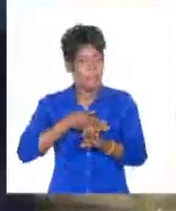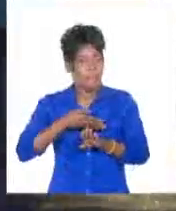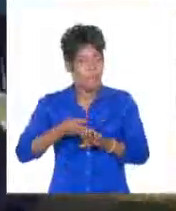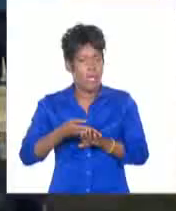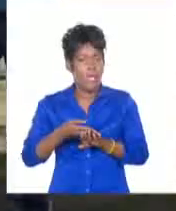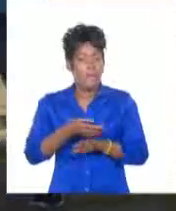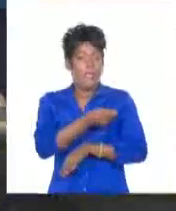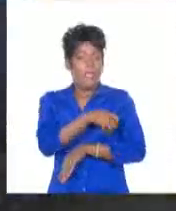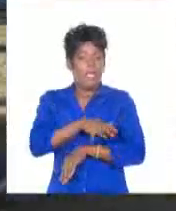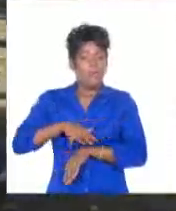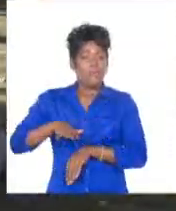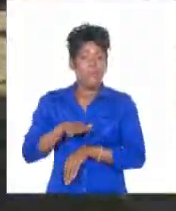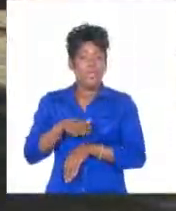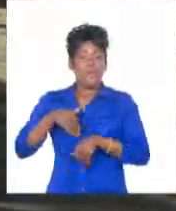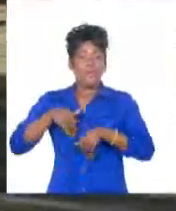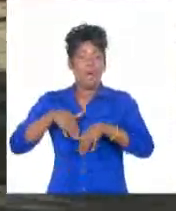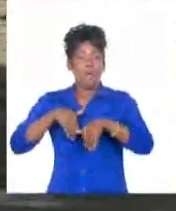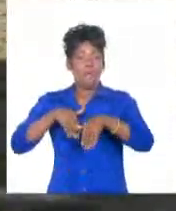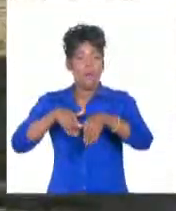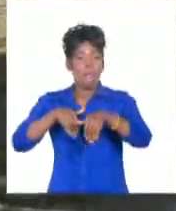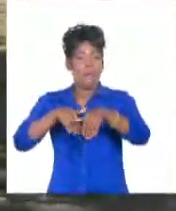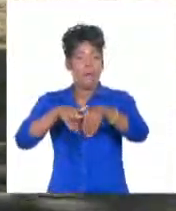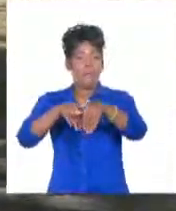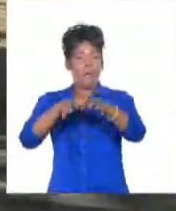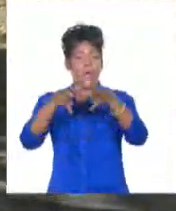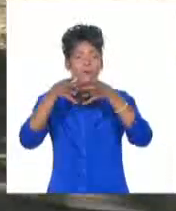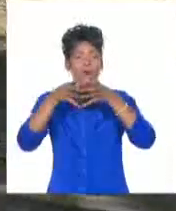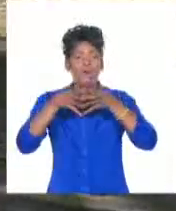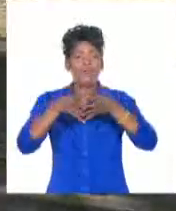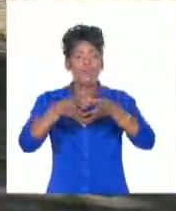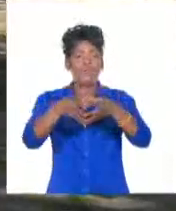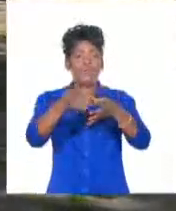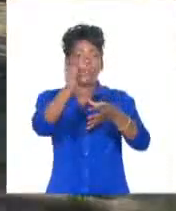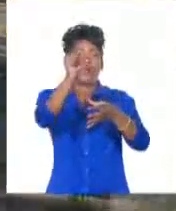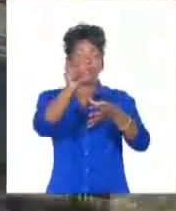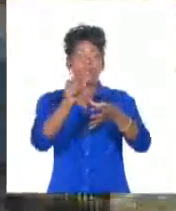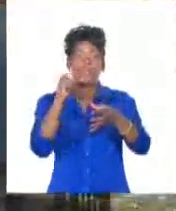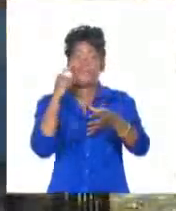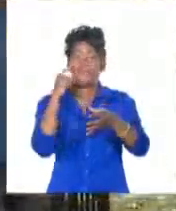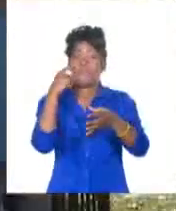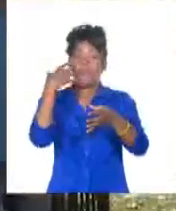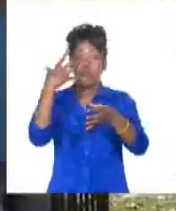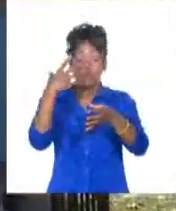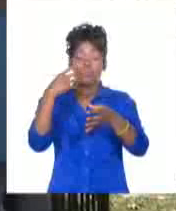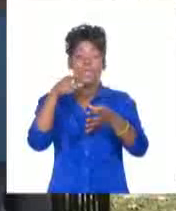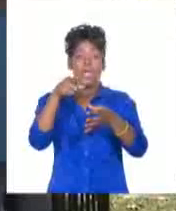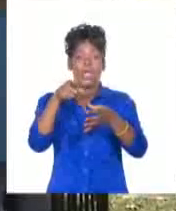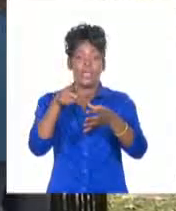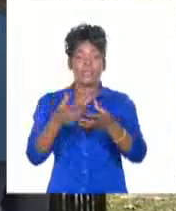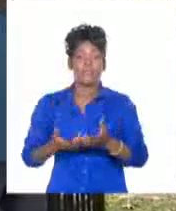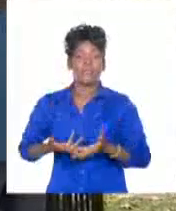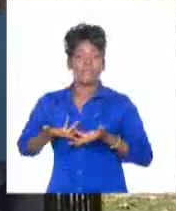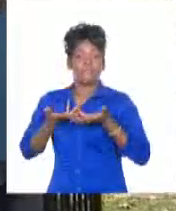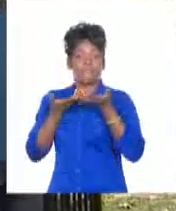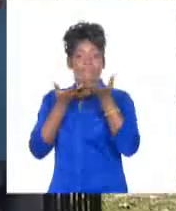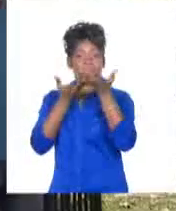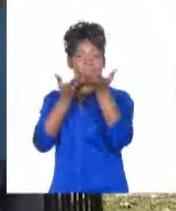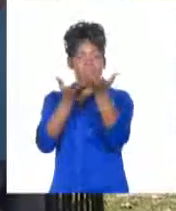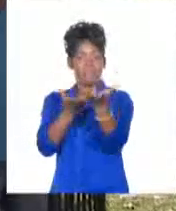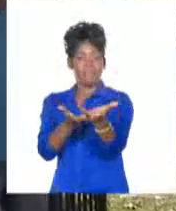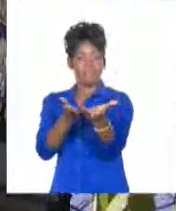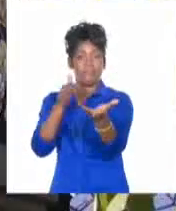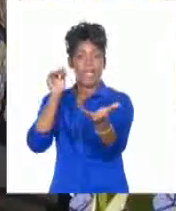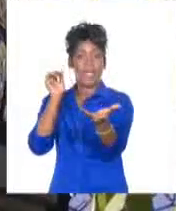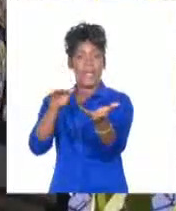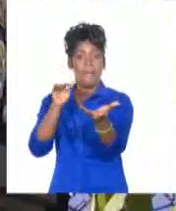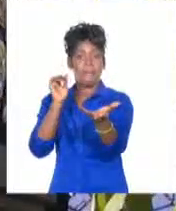al encuentro con Marta Breu de Esteves, la benefactora de la ciudad, donde se hace una parada de homenaje en el Parque Leoncio Vidal